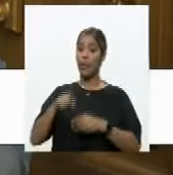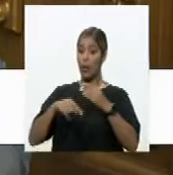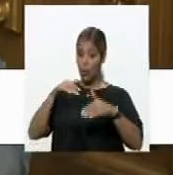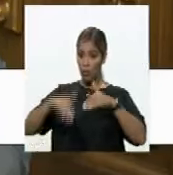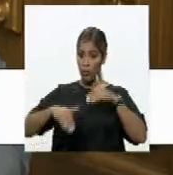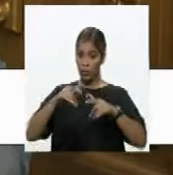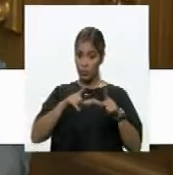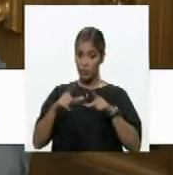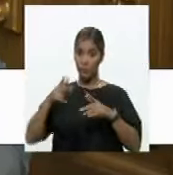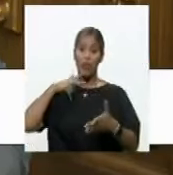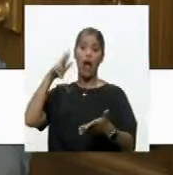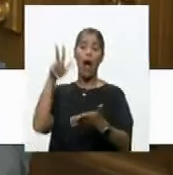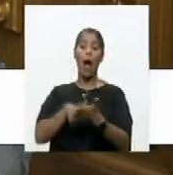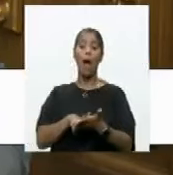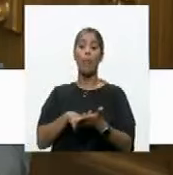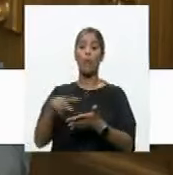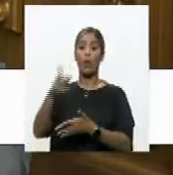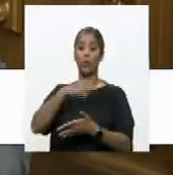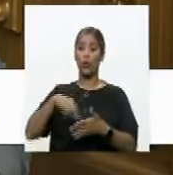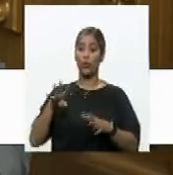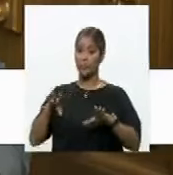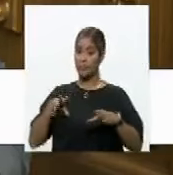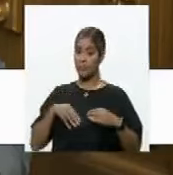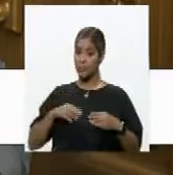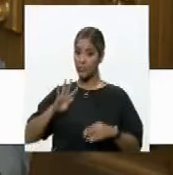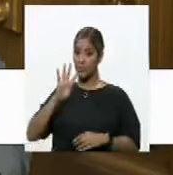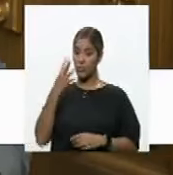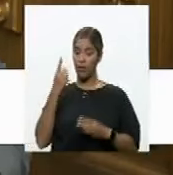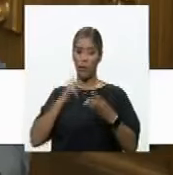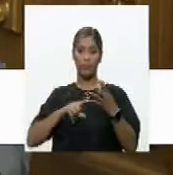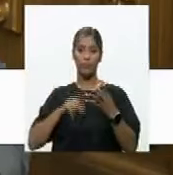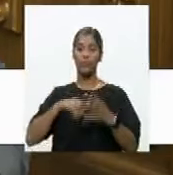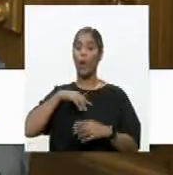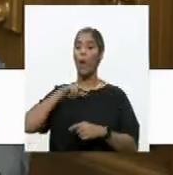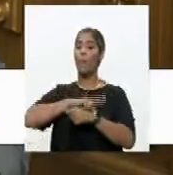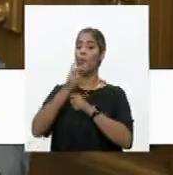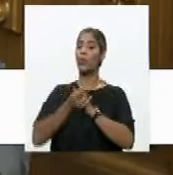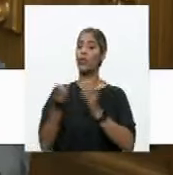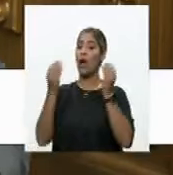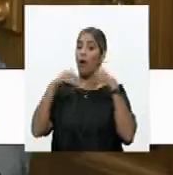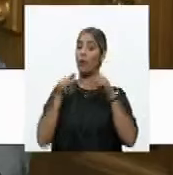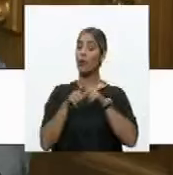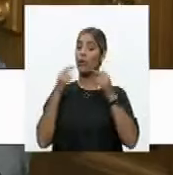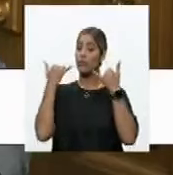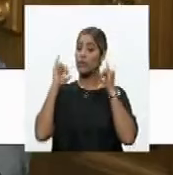votación, resultó aprobado por unanimidad. Cuarto, proyecto de acuerdo en ocasión de